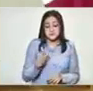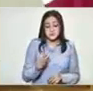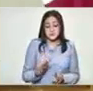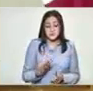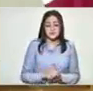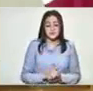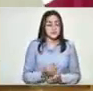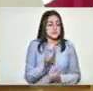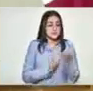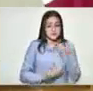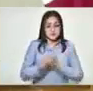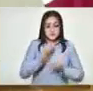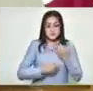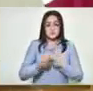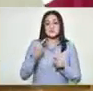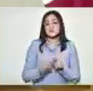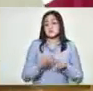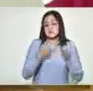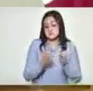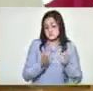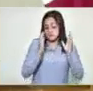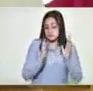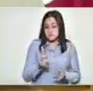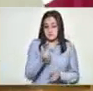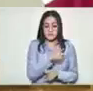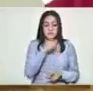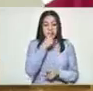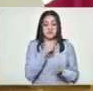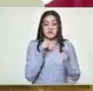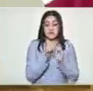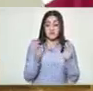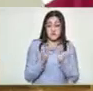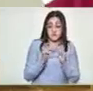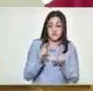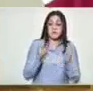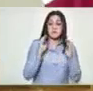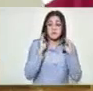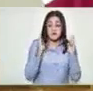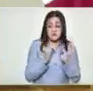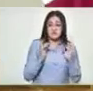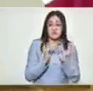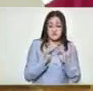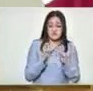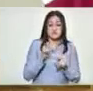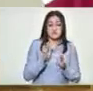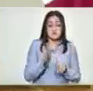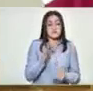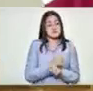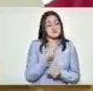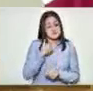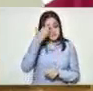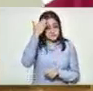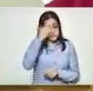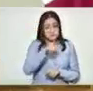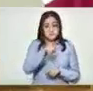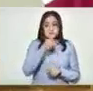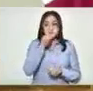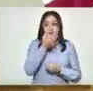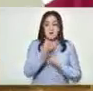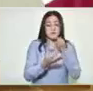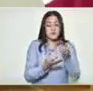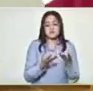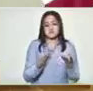Y todos aquellos que estén hablando con delincuentes, se va a empezar a saber.